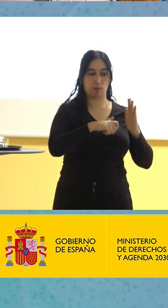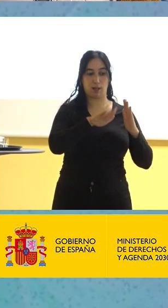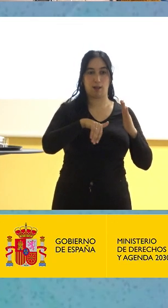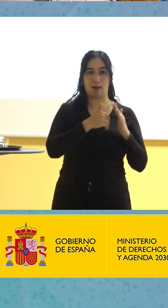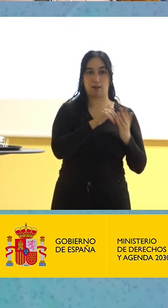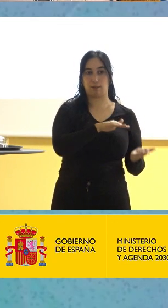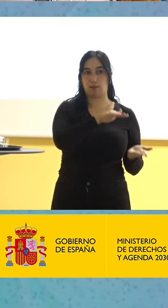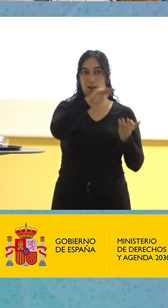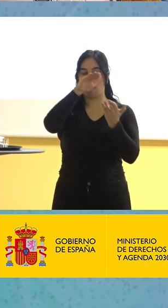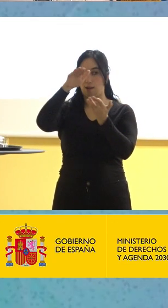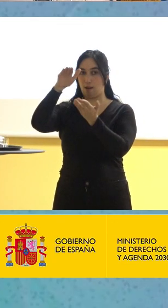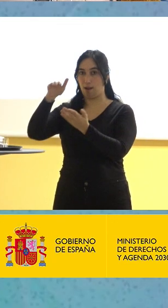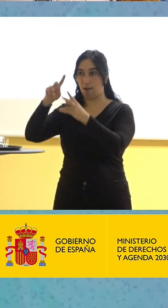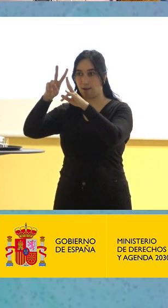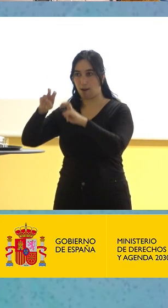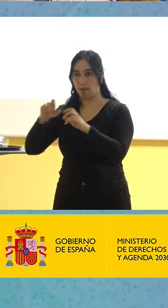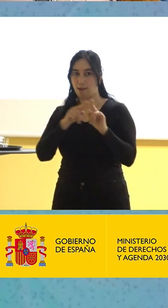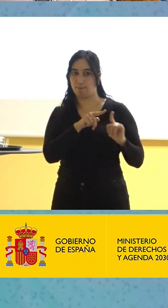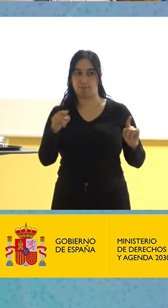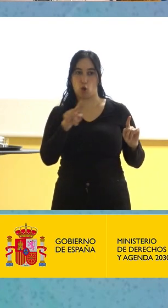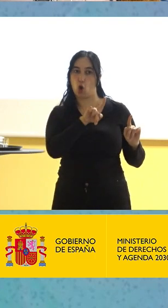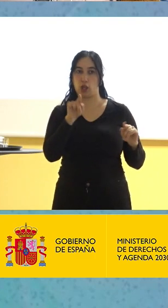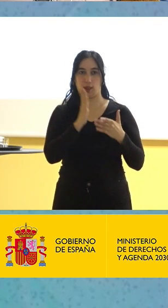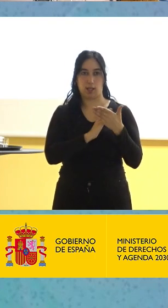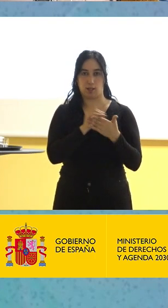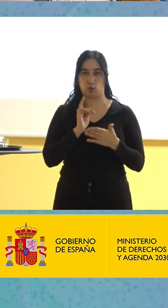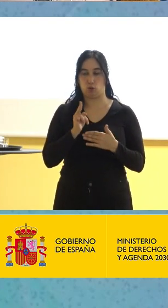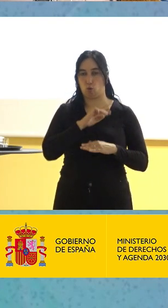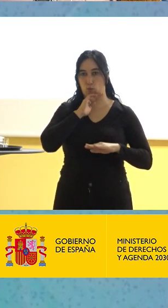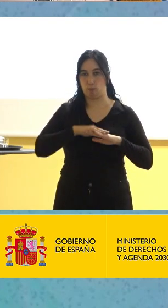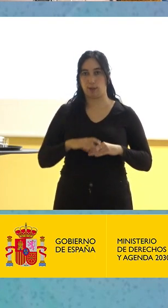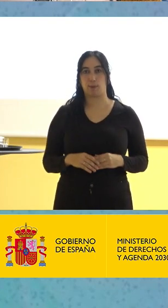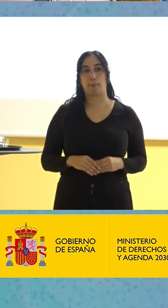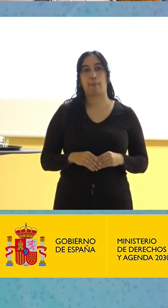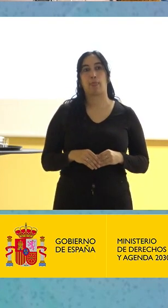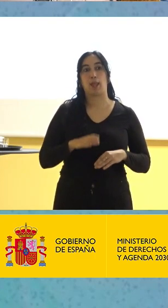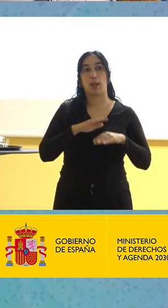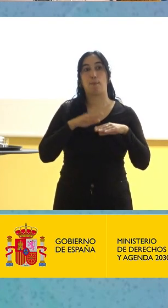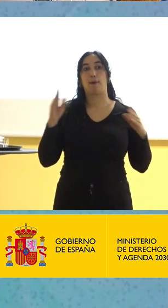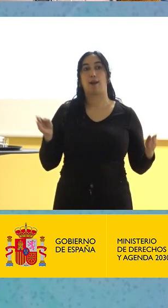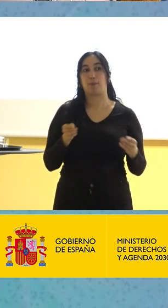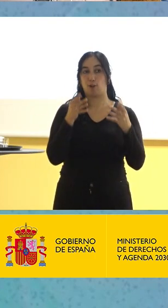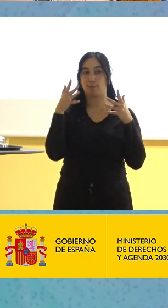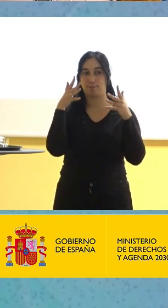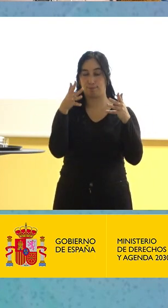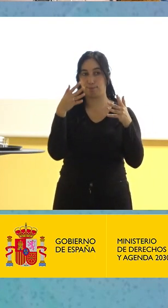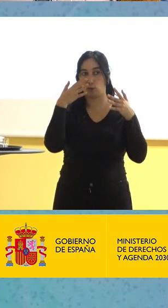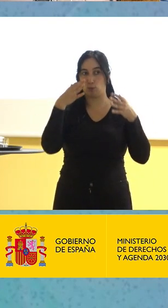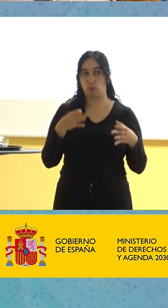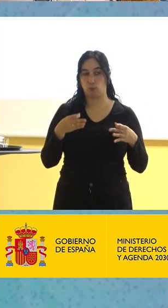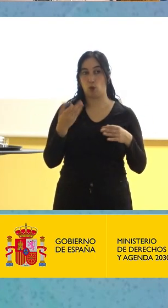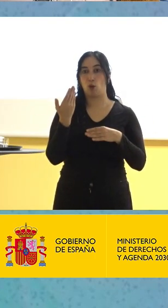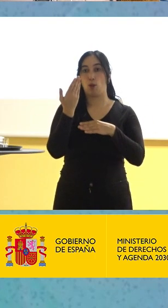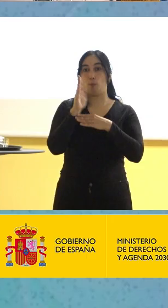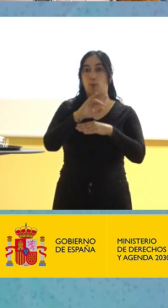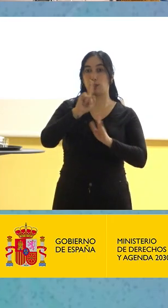se lleva a analizar, ¿no? Bueno, y las recomendaciones de mejora, pues precisamente, ¿no?, aprobar una proposición de ley